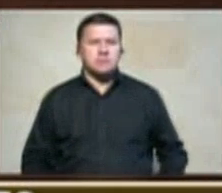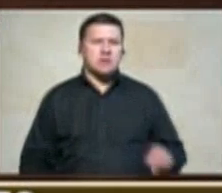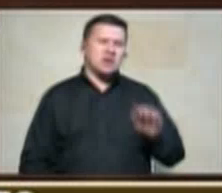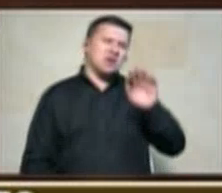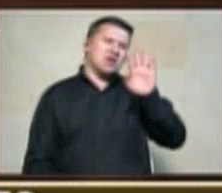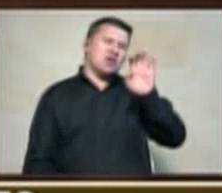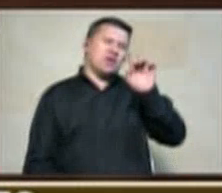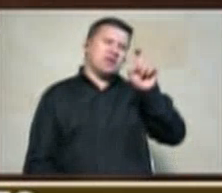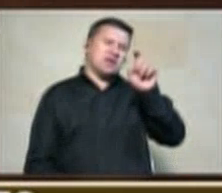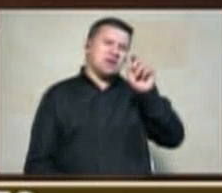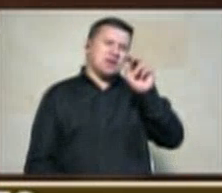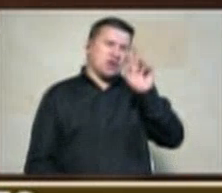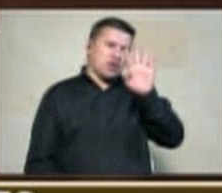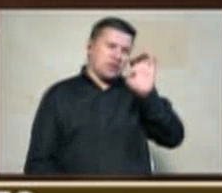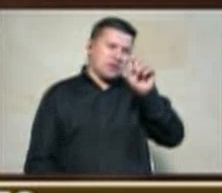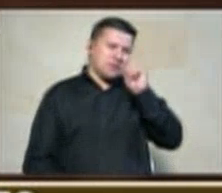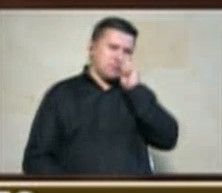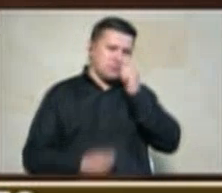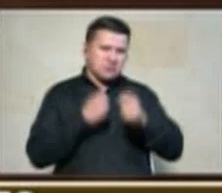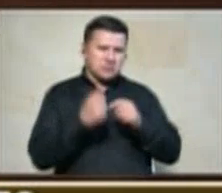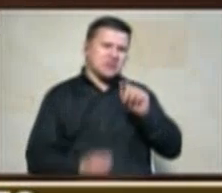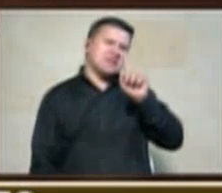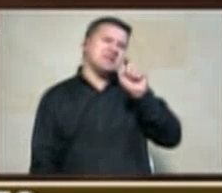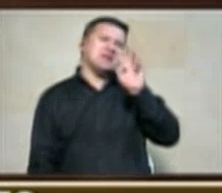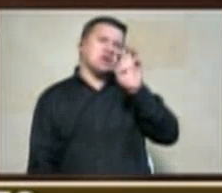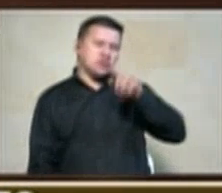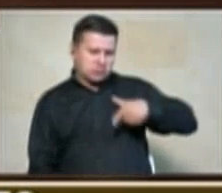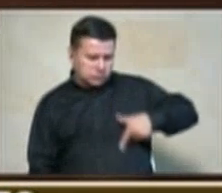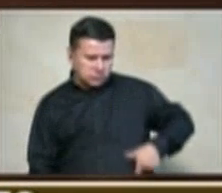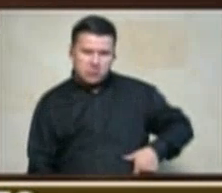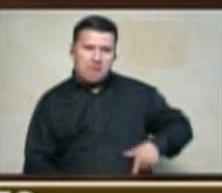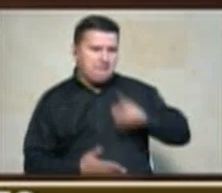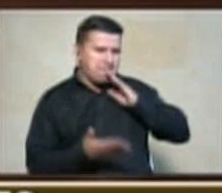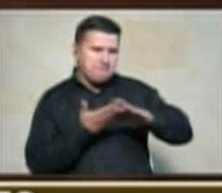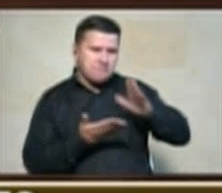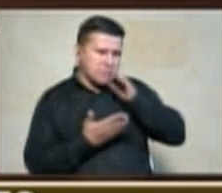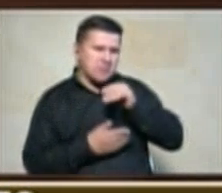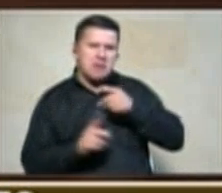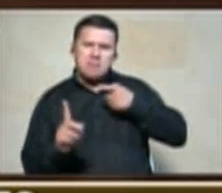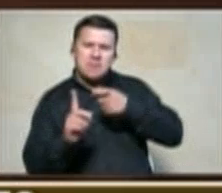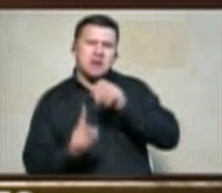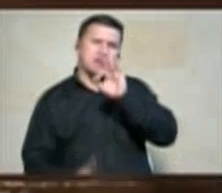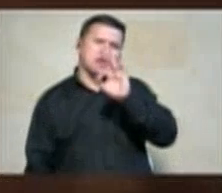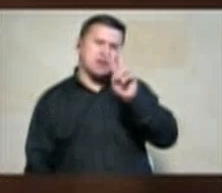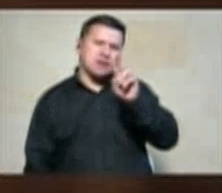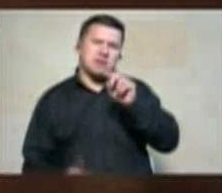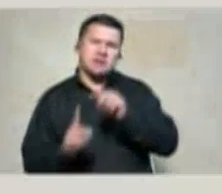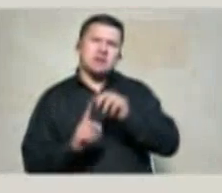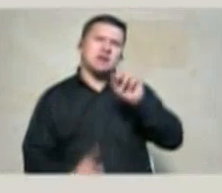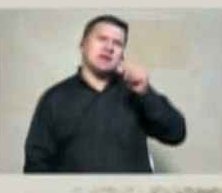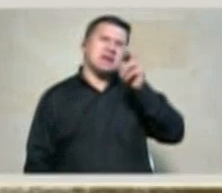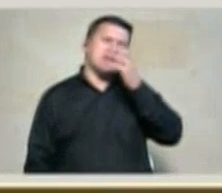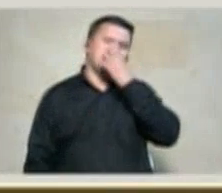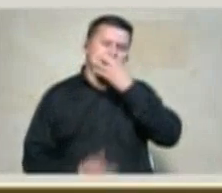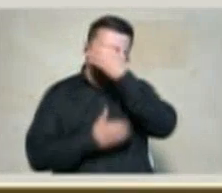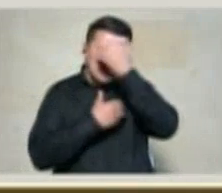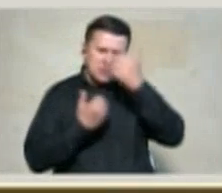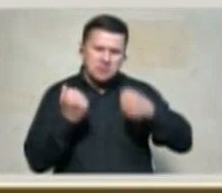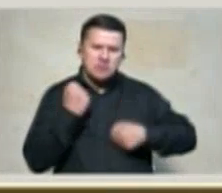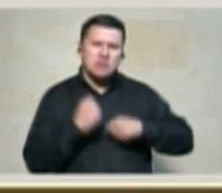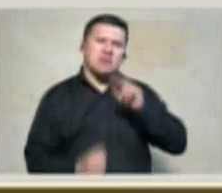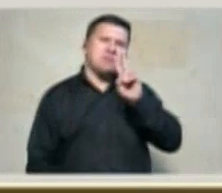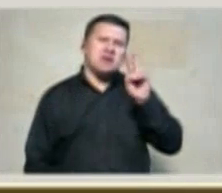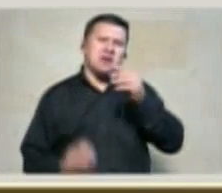97 por narcotráfico, 68 por porte ilegal de armas, por homicidio hay 32, por rebelión hay 17, por concierto para